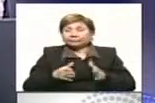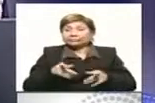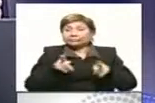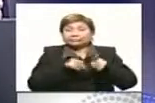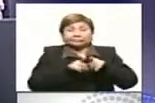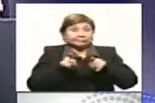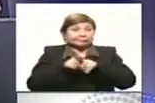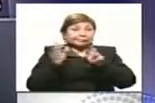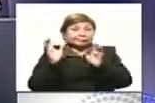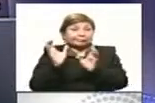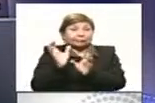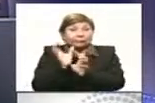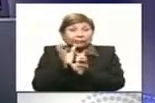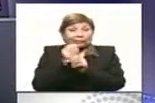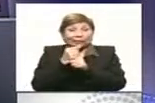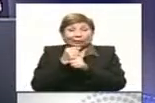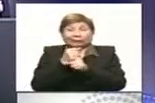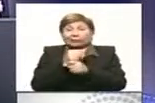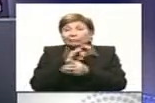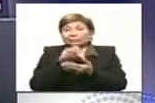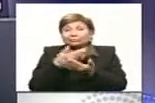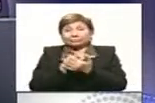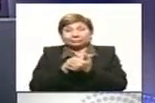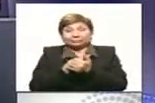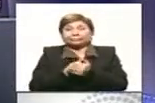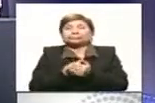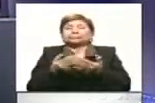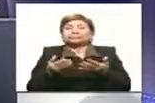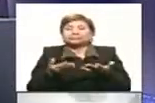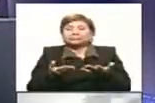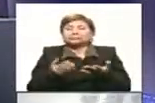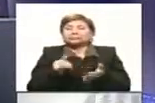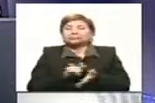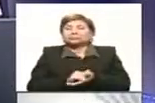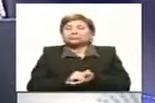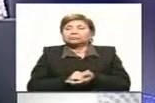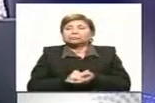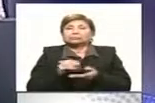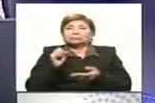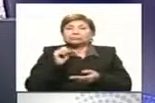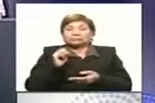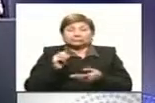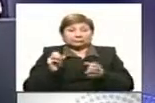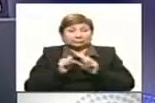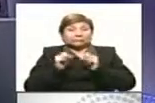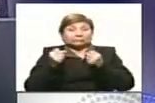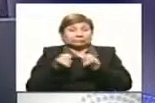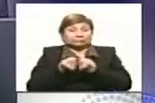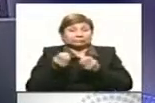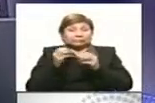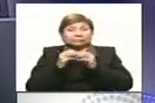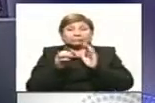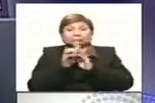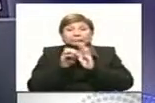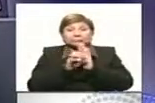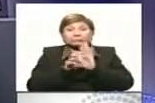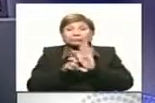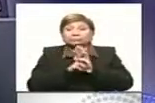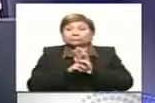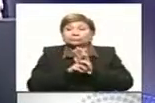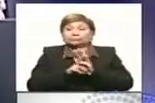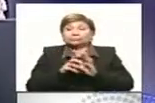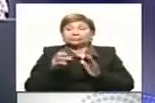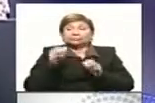también un resumen de lo que se han abordado en las diferentes comisiones, porque recordemos que el sábado sesionó la Comisión de Constitución. También